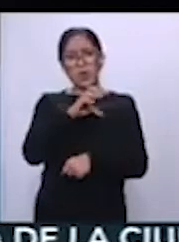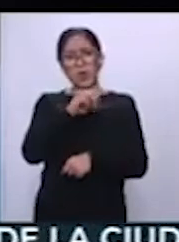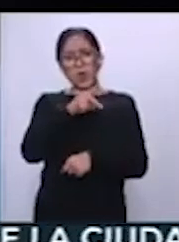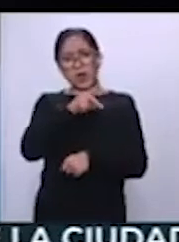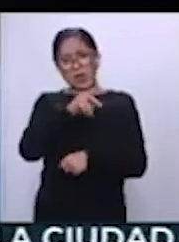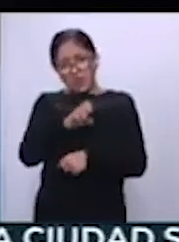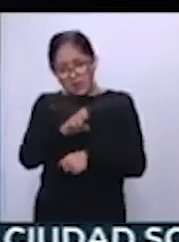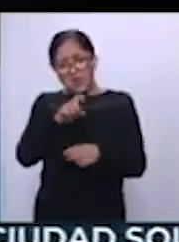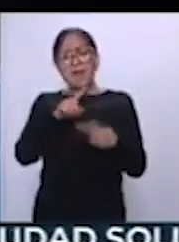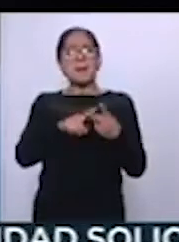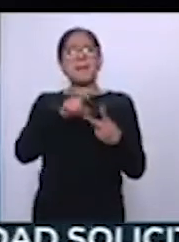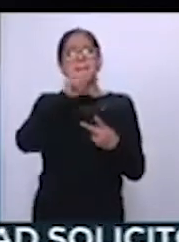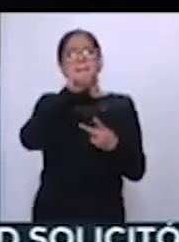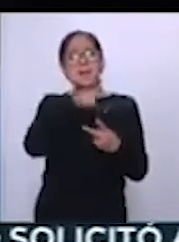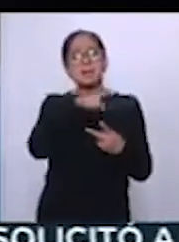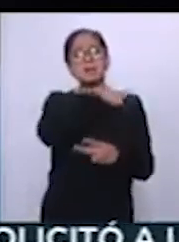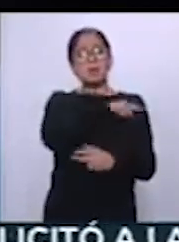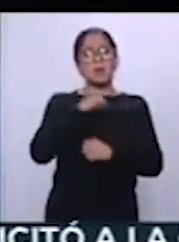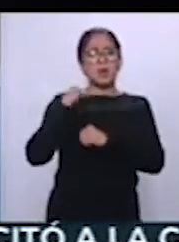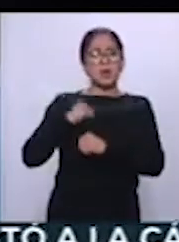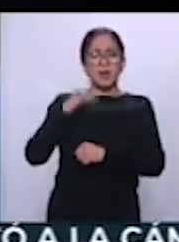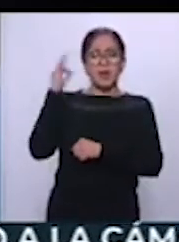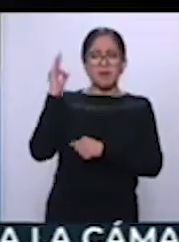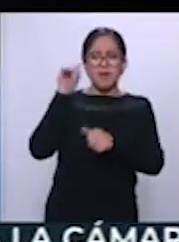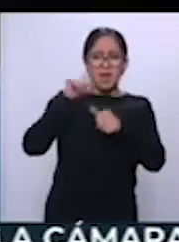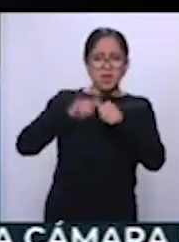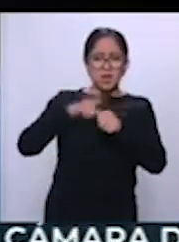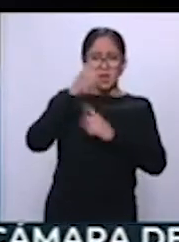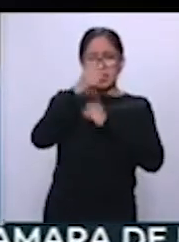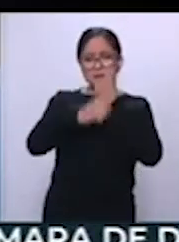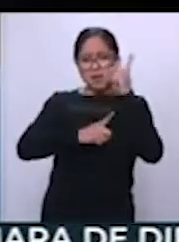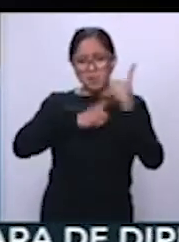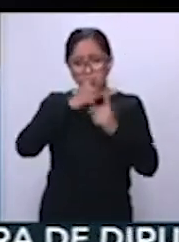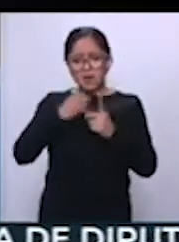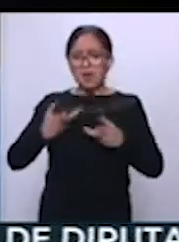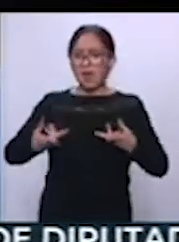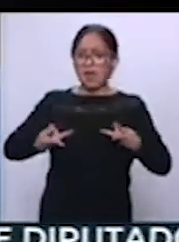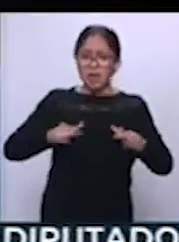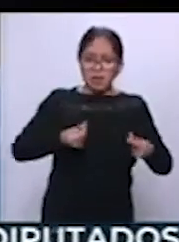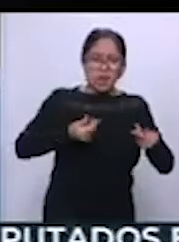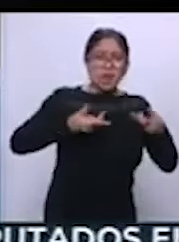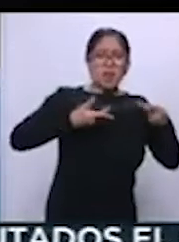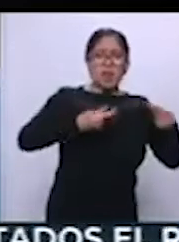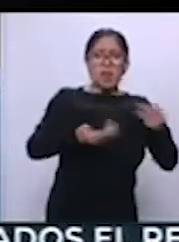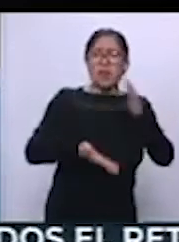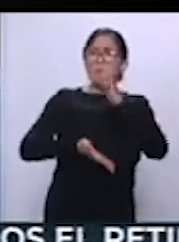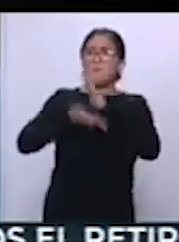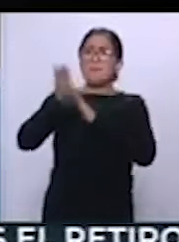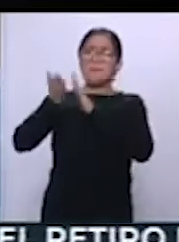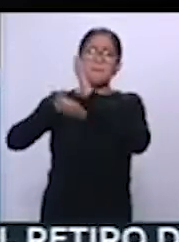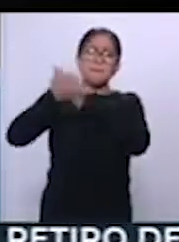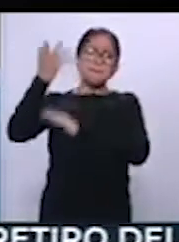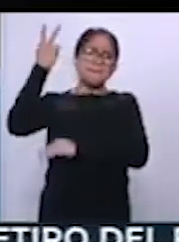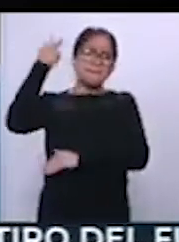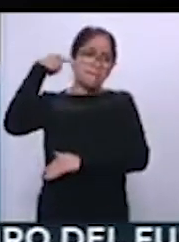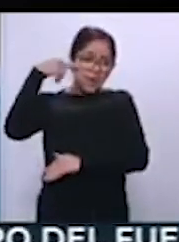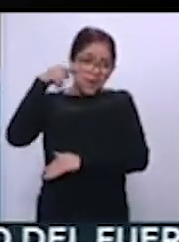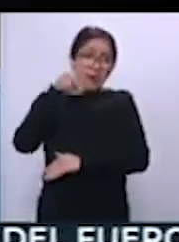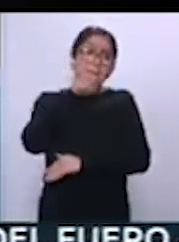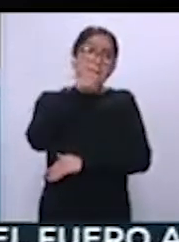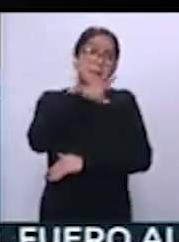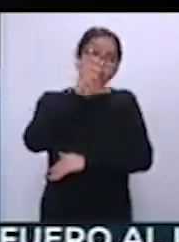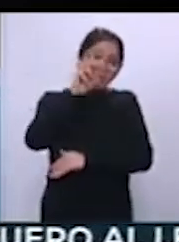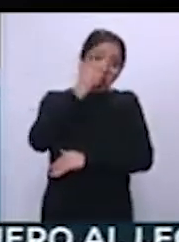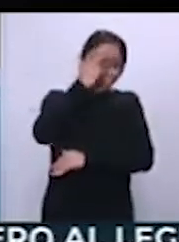por sembrar divisiones en las federaciones del deporte, despilfarros en los viajes. Hay que recordar que fue comisionado en